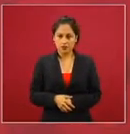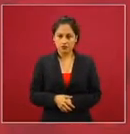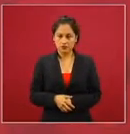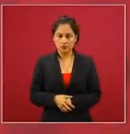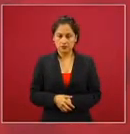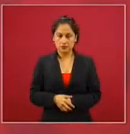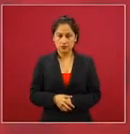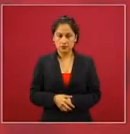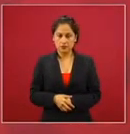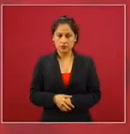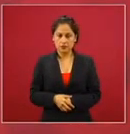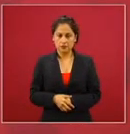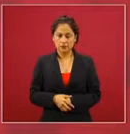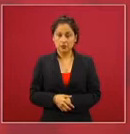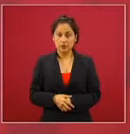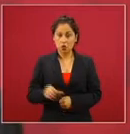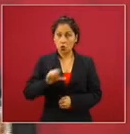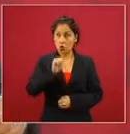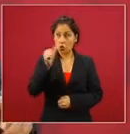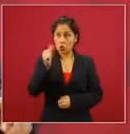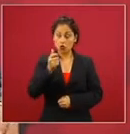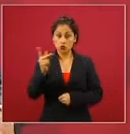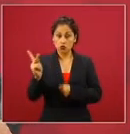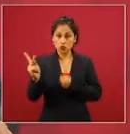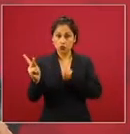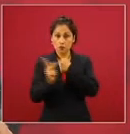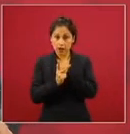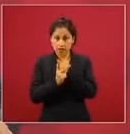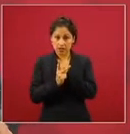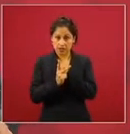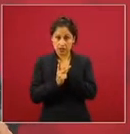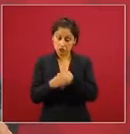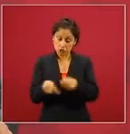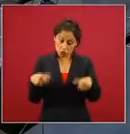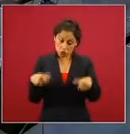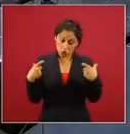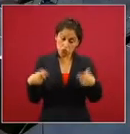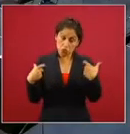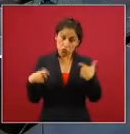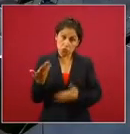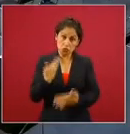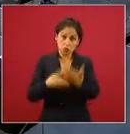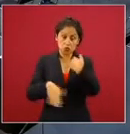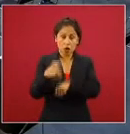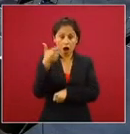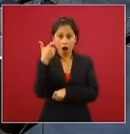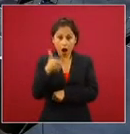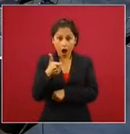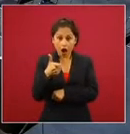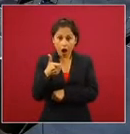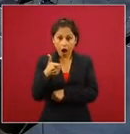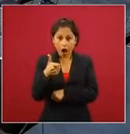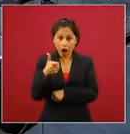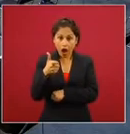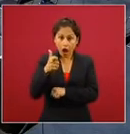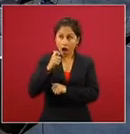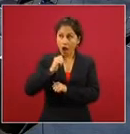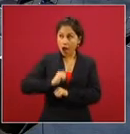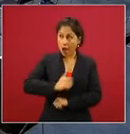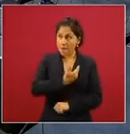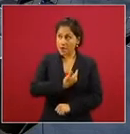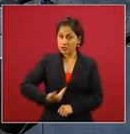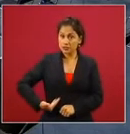los jefes de Estado de los países con más desarrollo. O sea, ¿de dónde salen